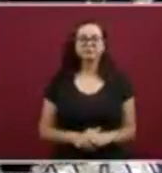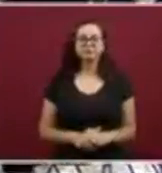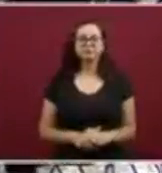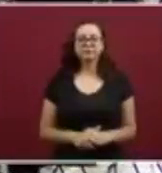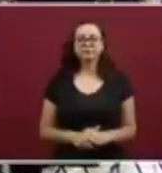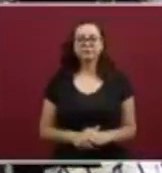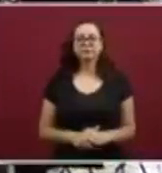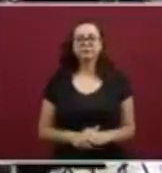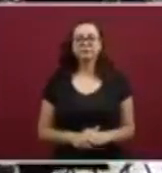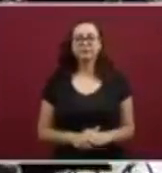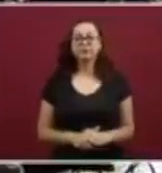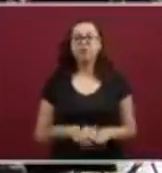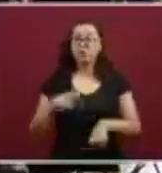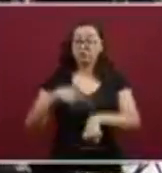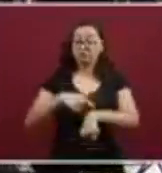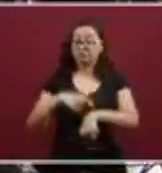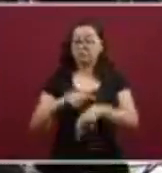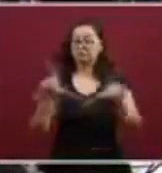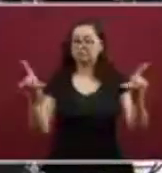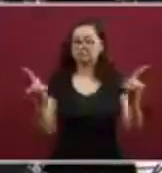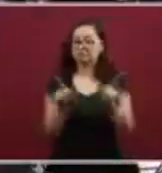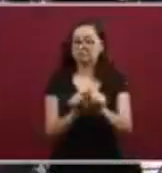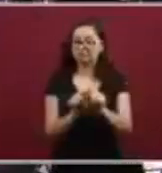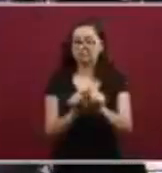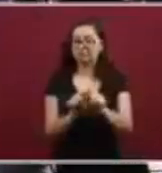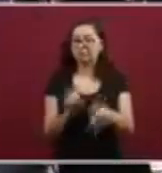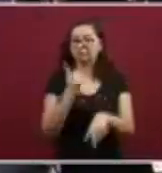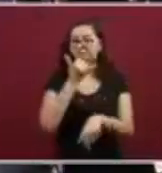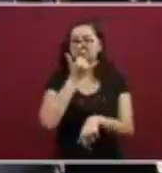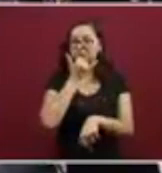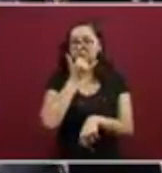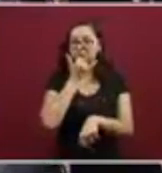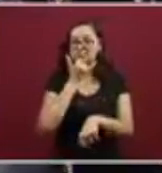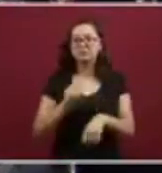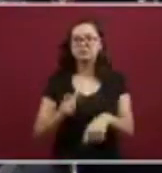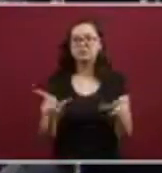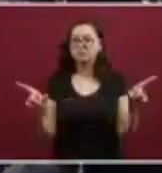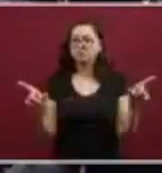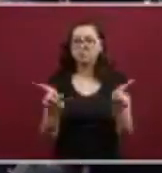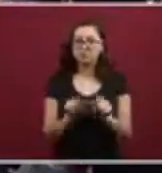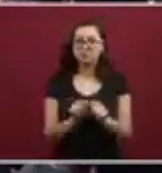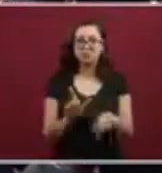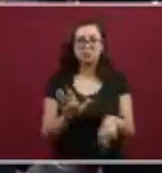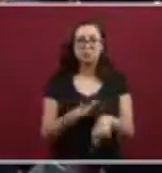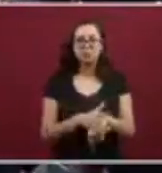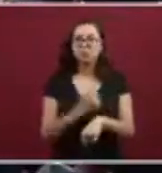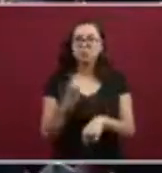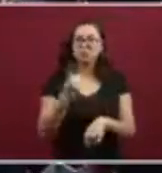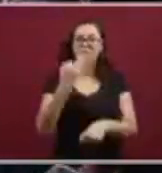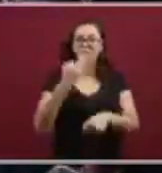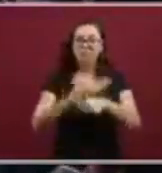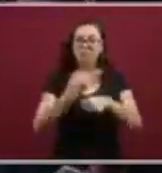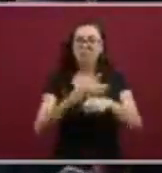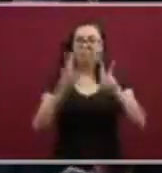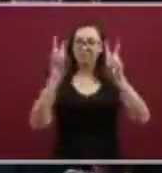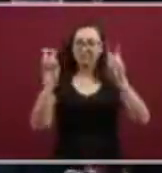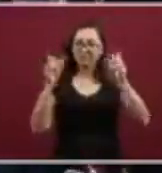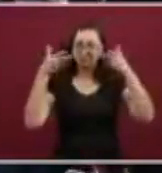Va a ser muy breve ahora, porque el tema son las maestras y los